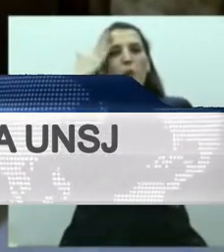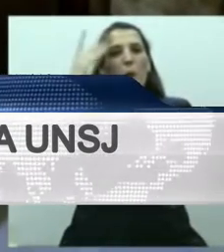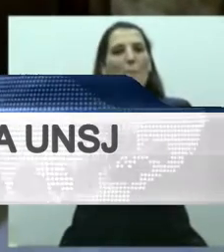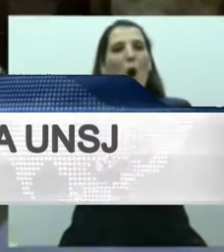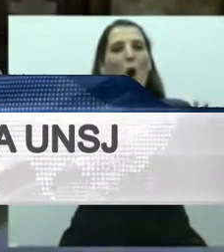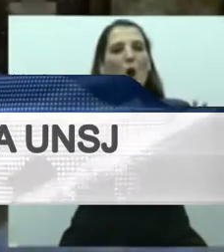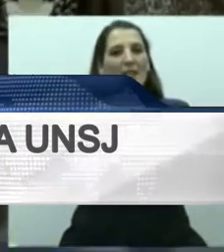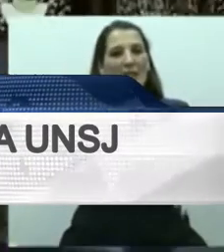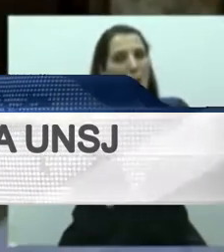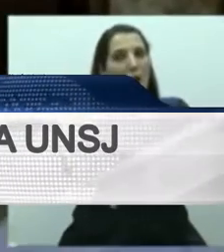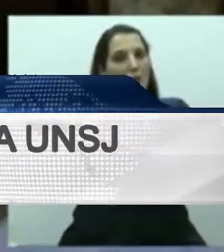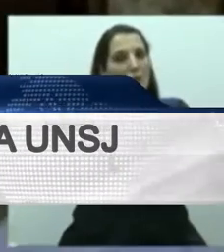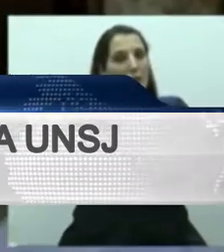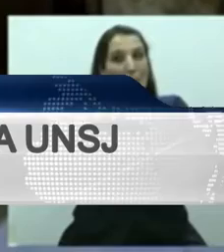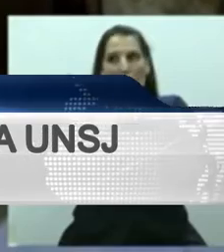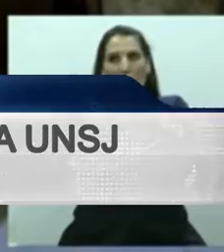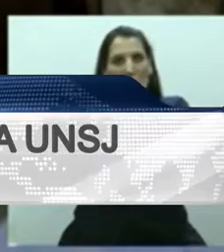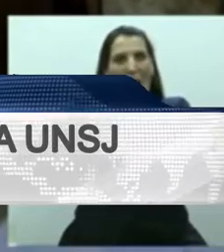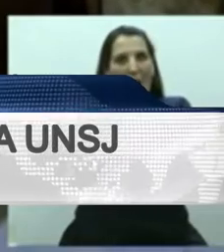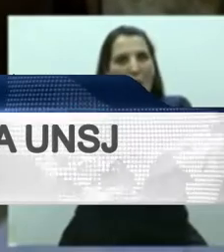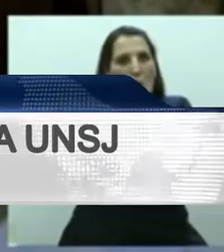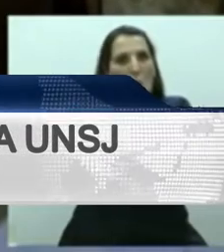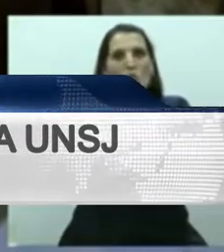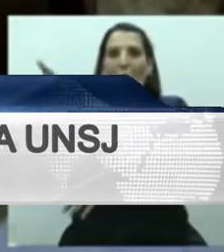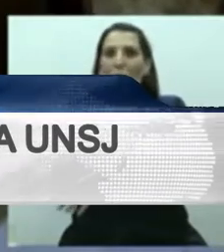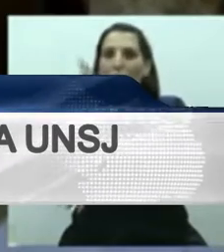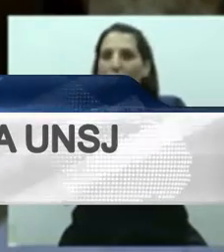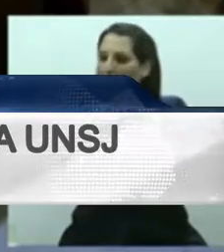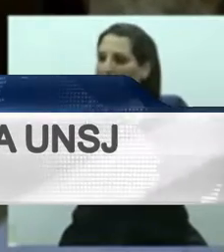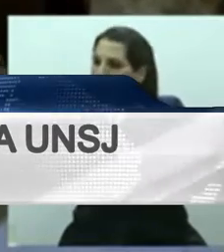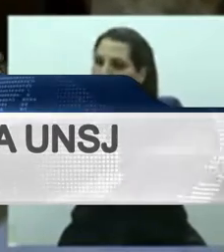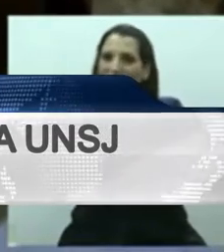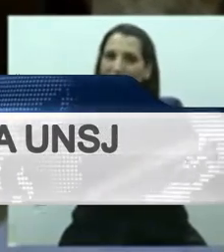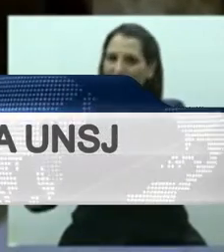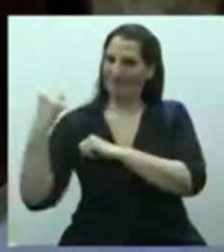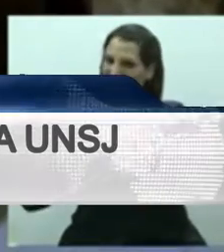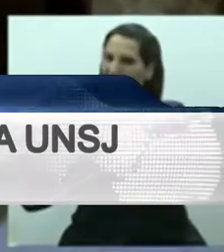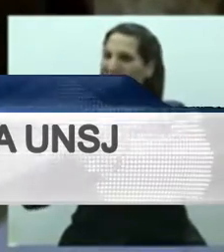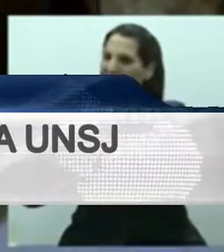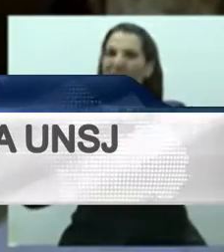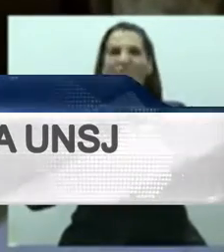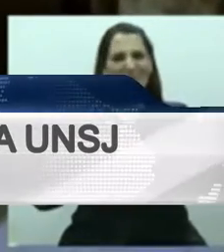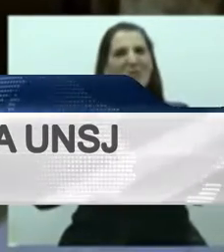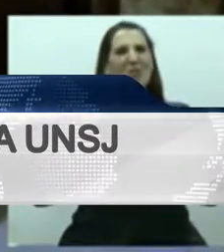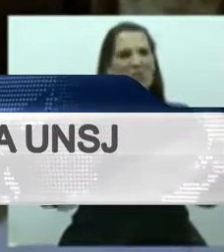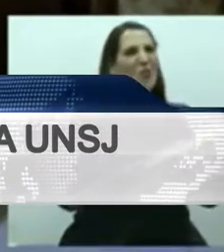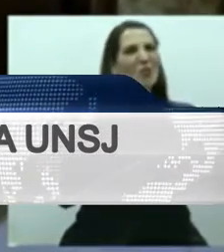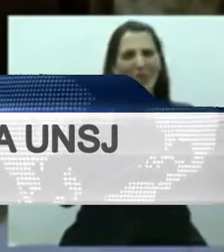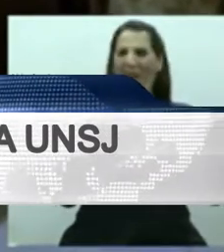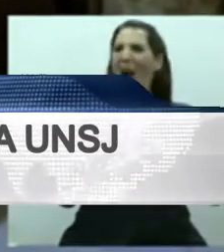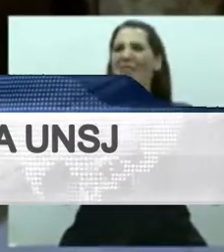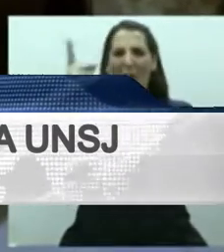y fuesen como de segunda, no pudiesen intervenir en actos eleccionarios ni ser candidatos. Así